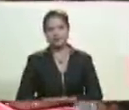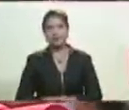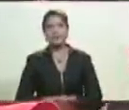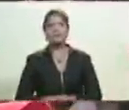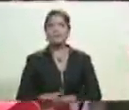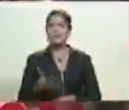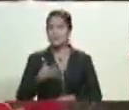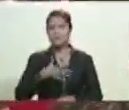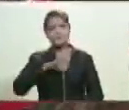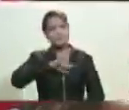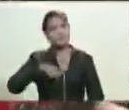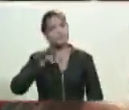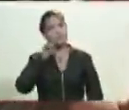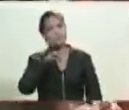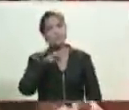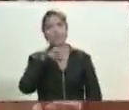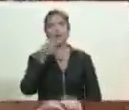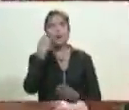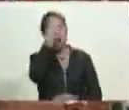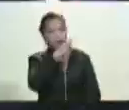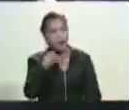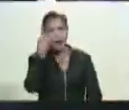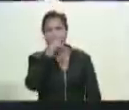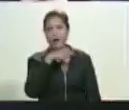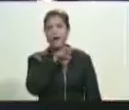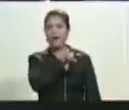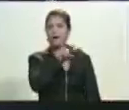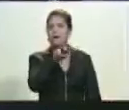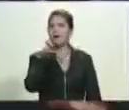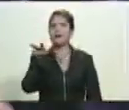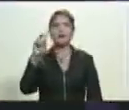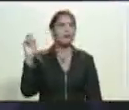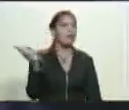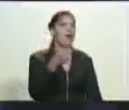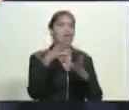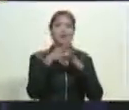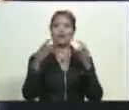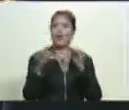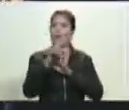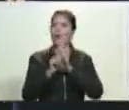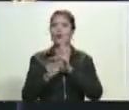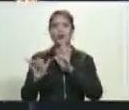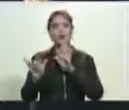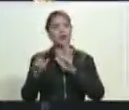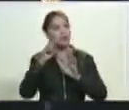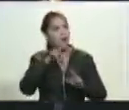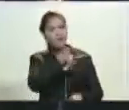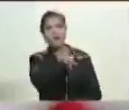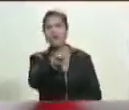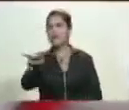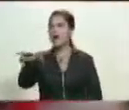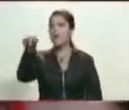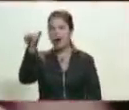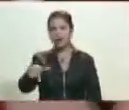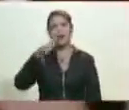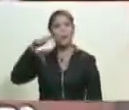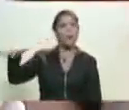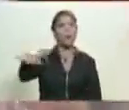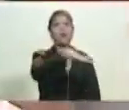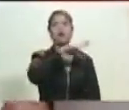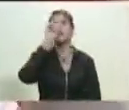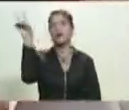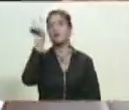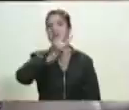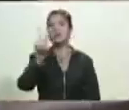lo vemos en la cara de todos nuestros constituyentes. Llegó el pueblo llano de